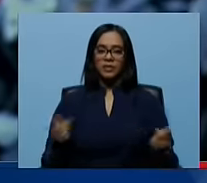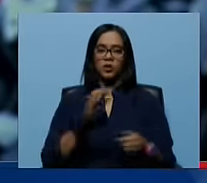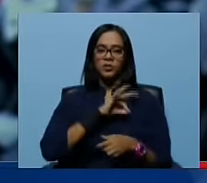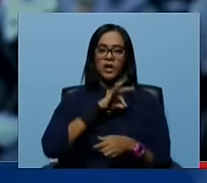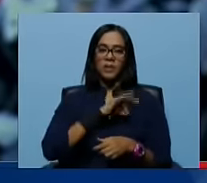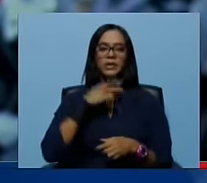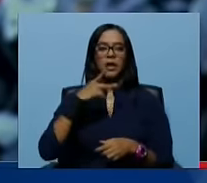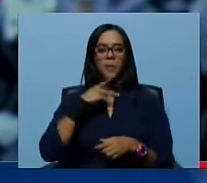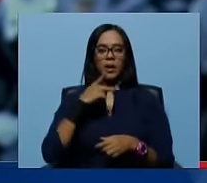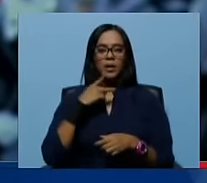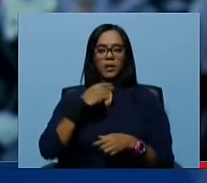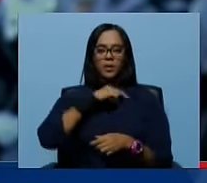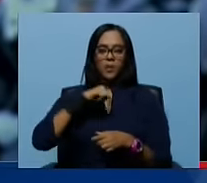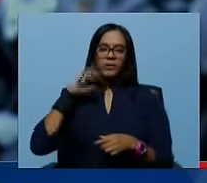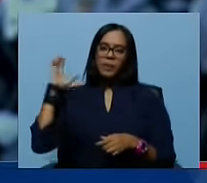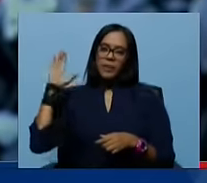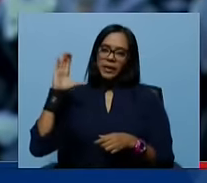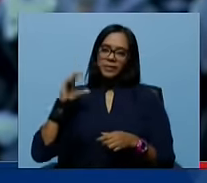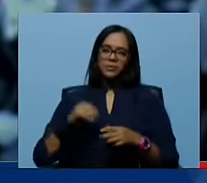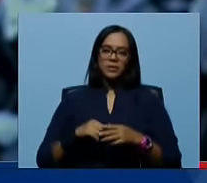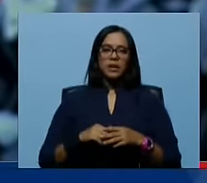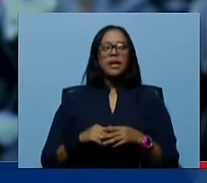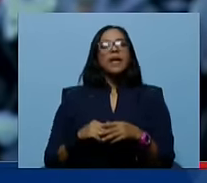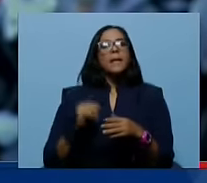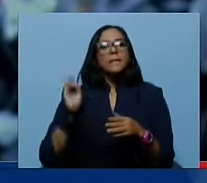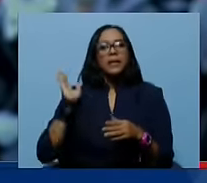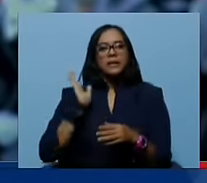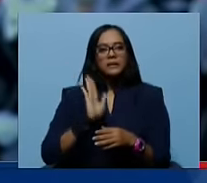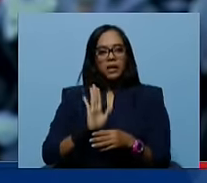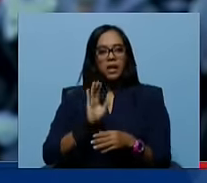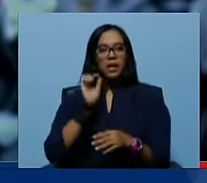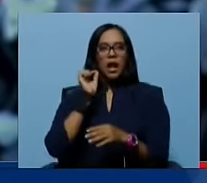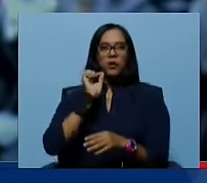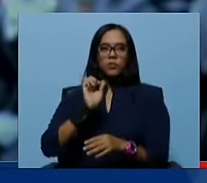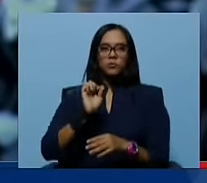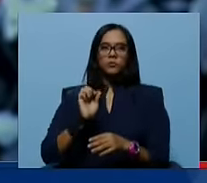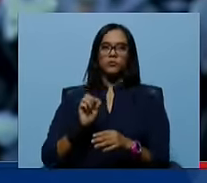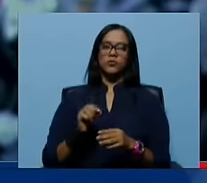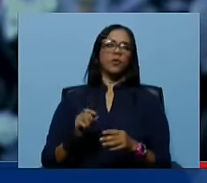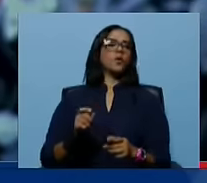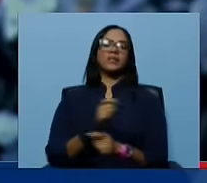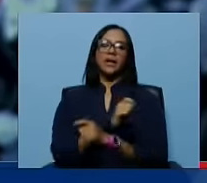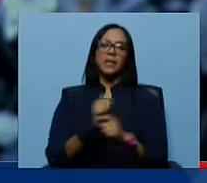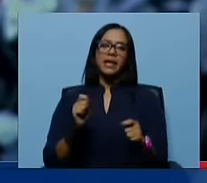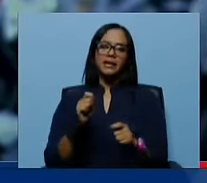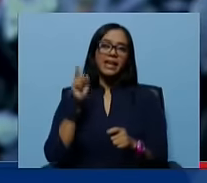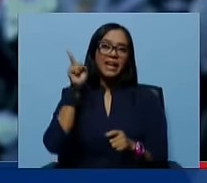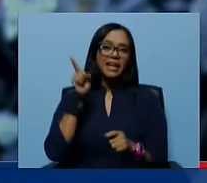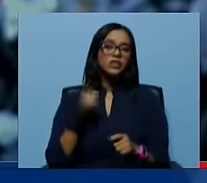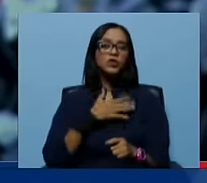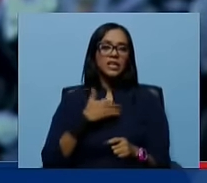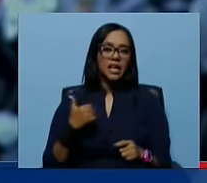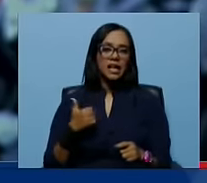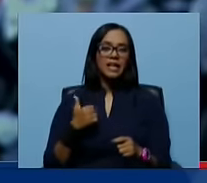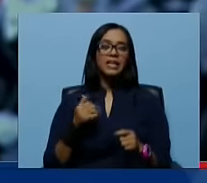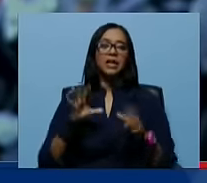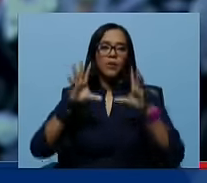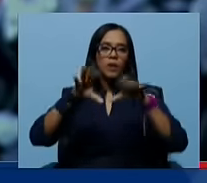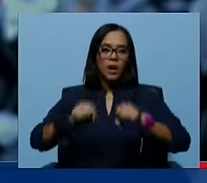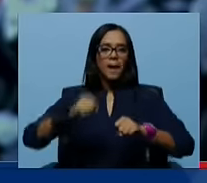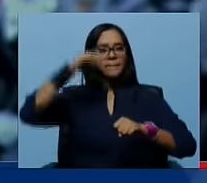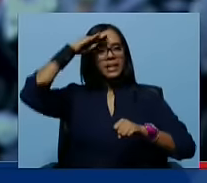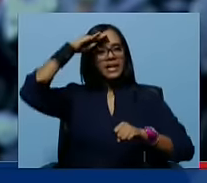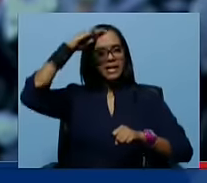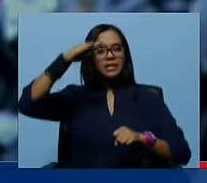y políticamente nuestro país y para llegar al punto culminante que ellos pretenden, que es una invasión